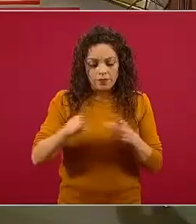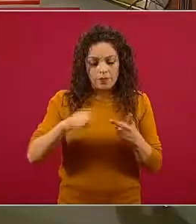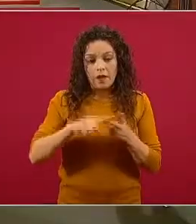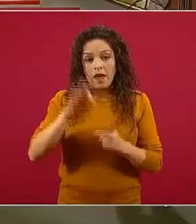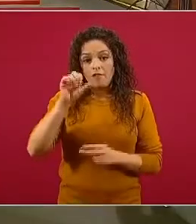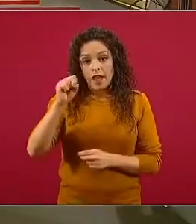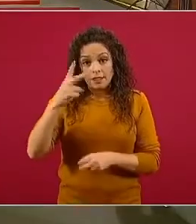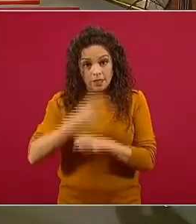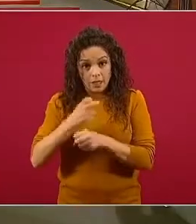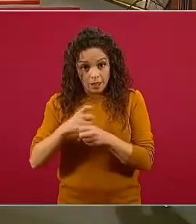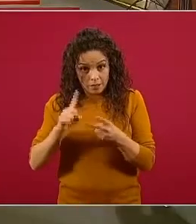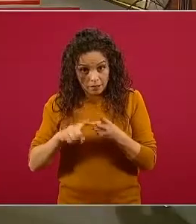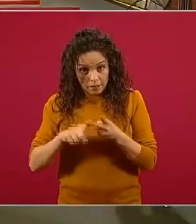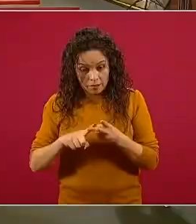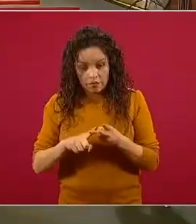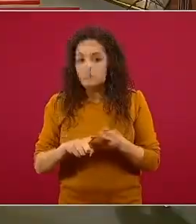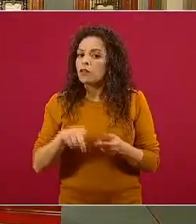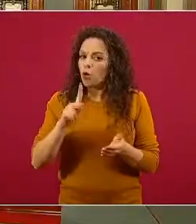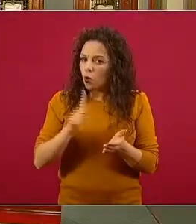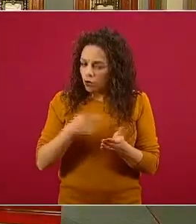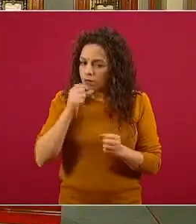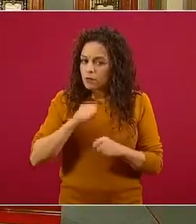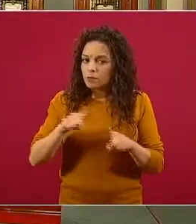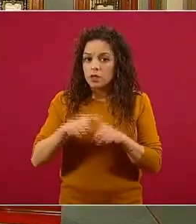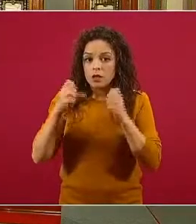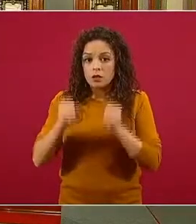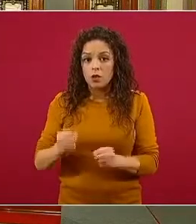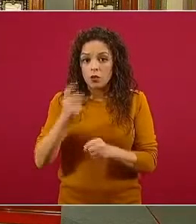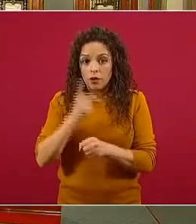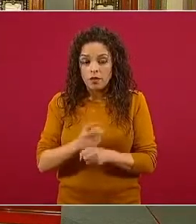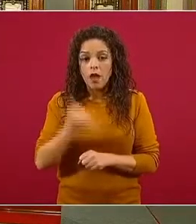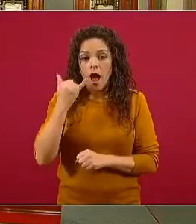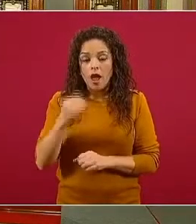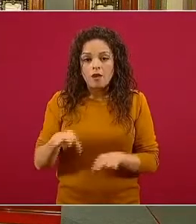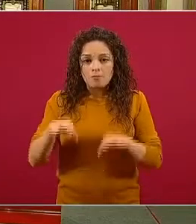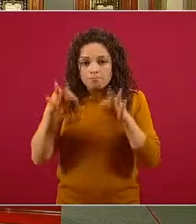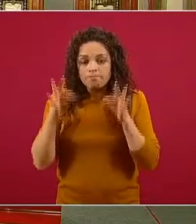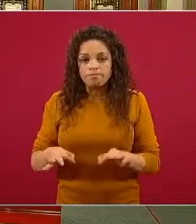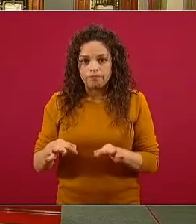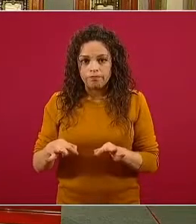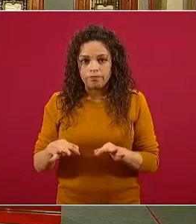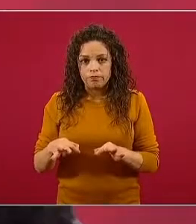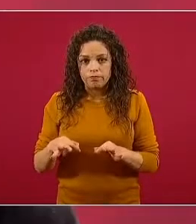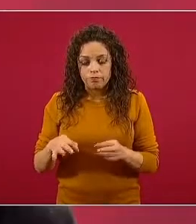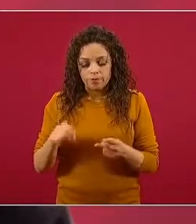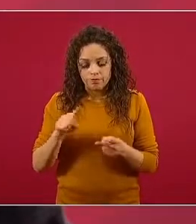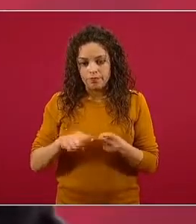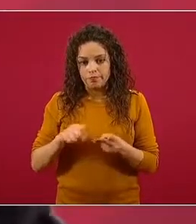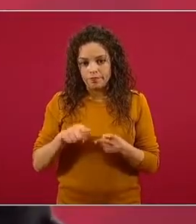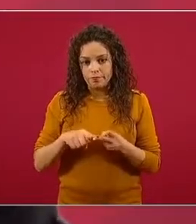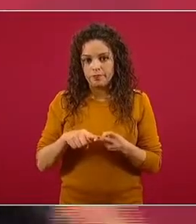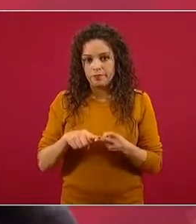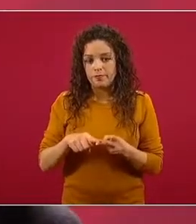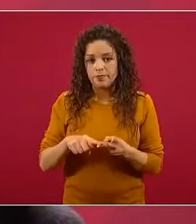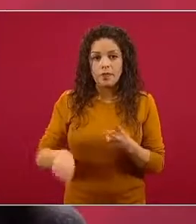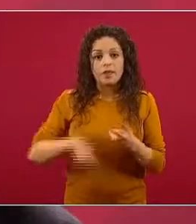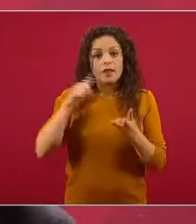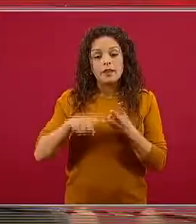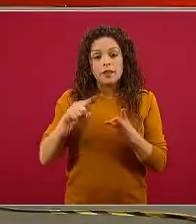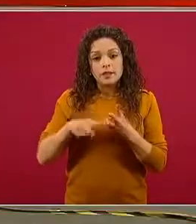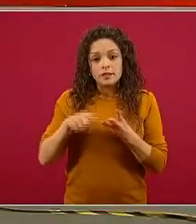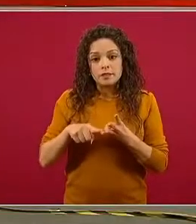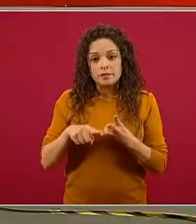2, nuevamente seguridad y eficacia a través de indicadores indirectos, centenas de personas. La fase